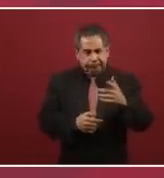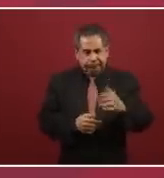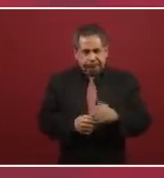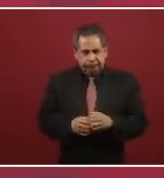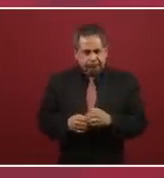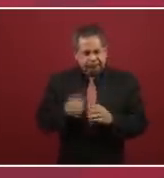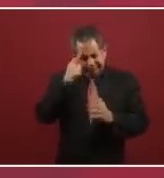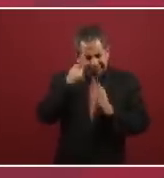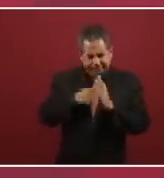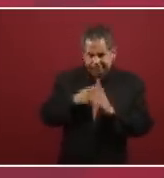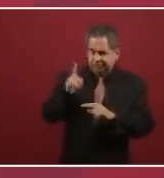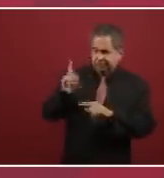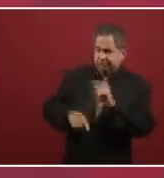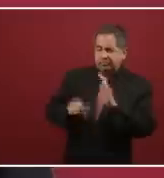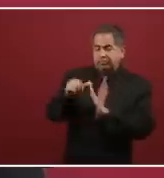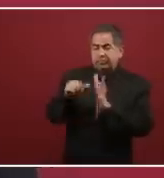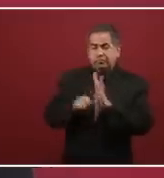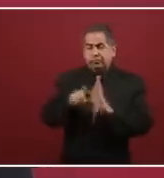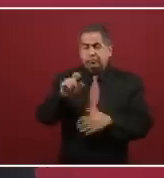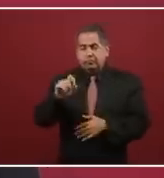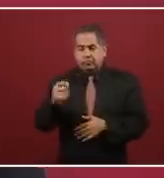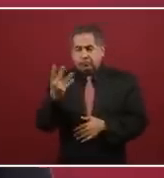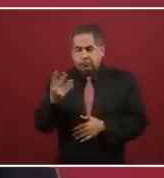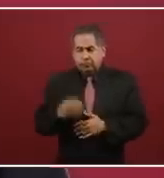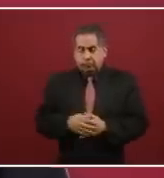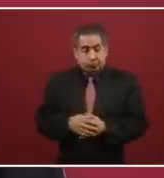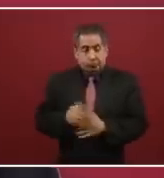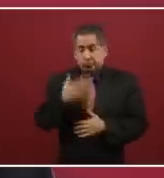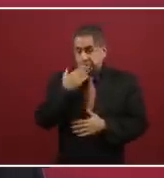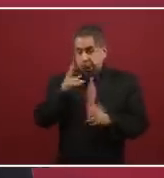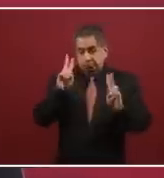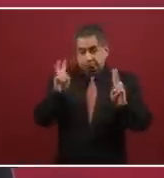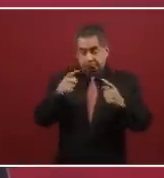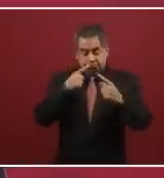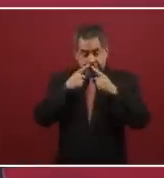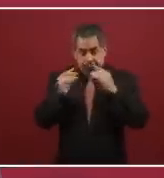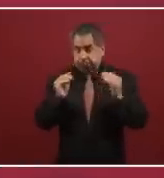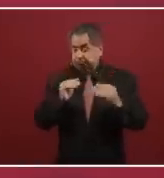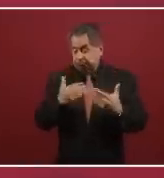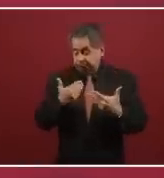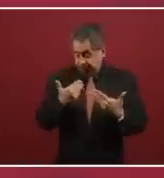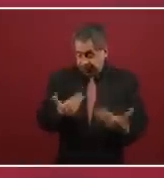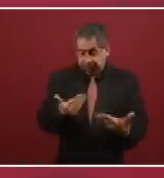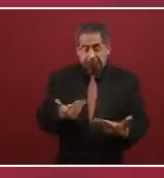creo que el 24. Y es un buen tema también de debate.